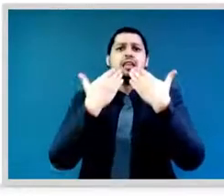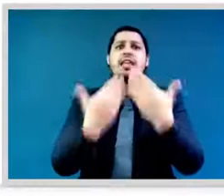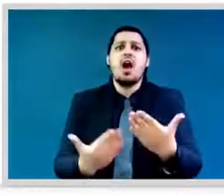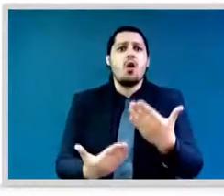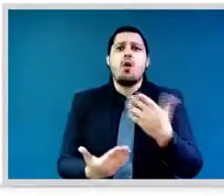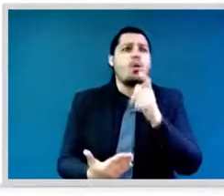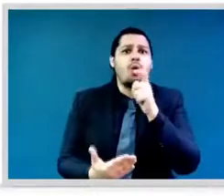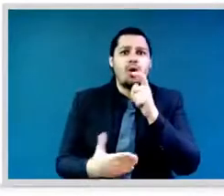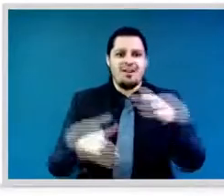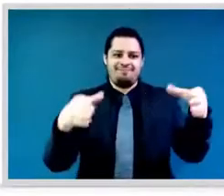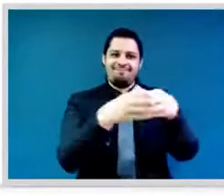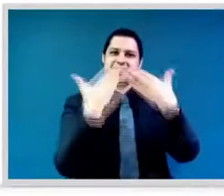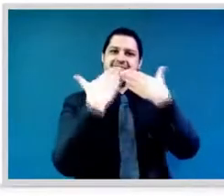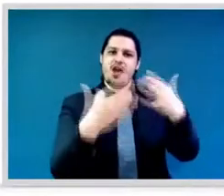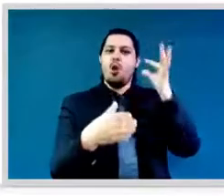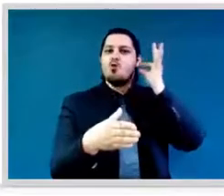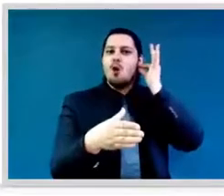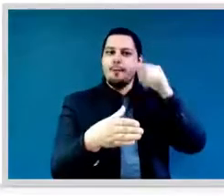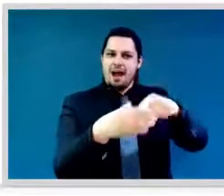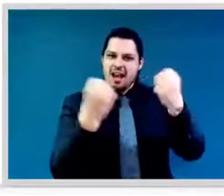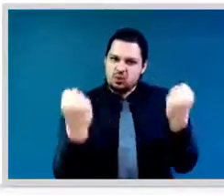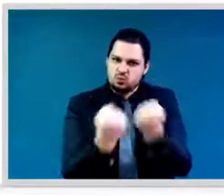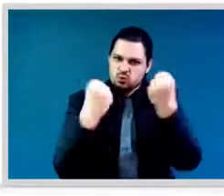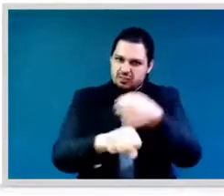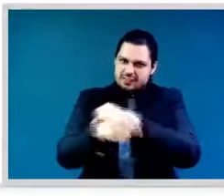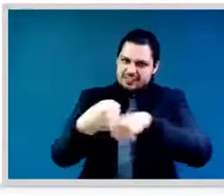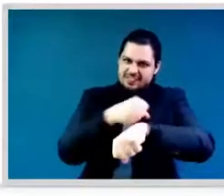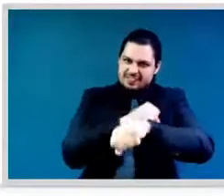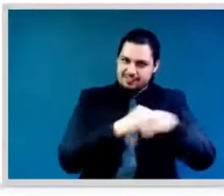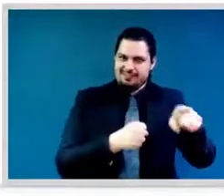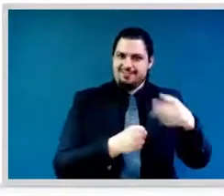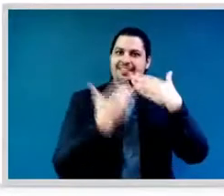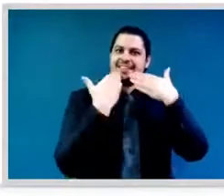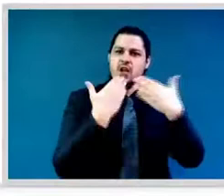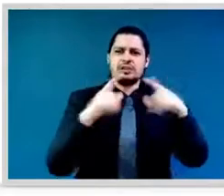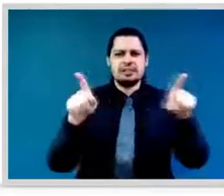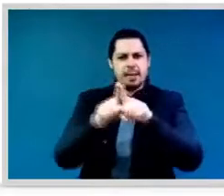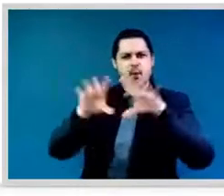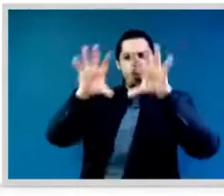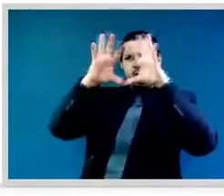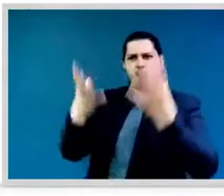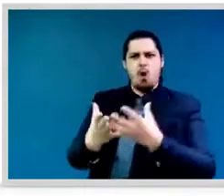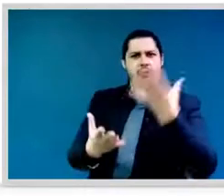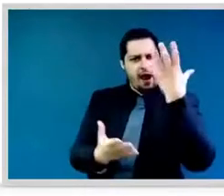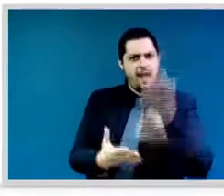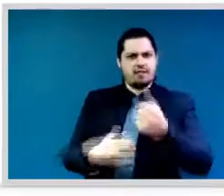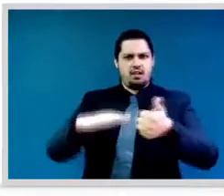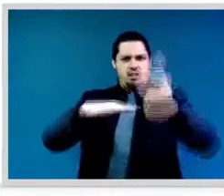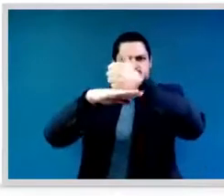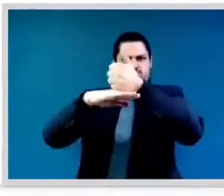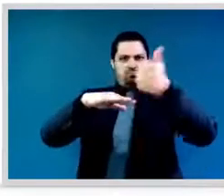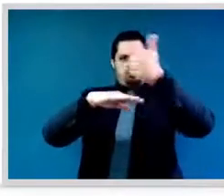de un conjunto de lideresas a nivel mundial. Gracias a ellas que en muchos